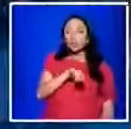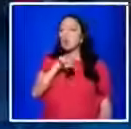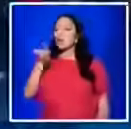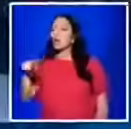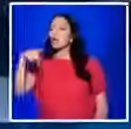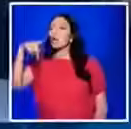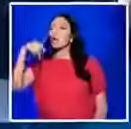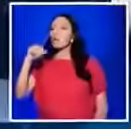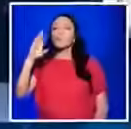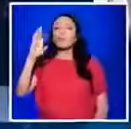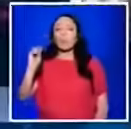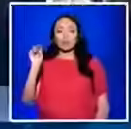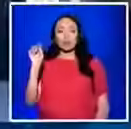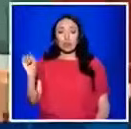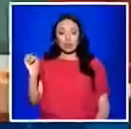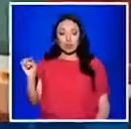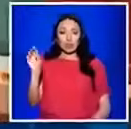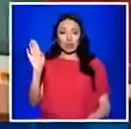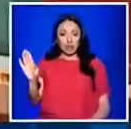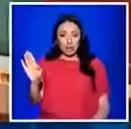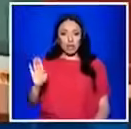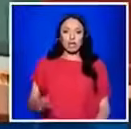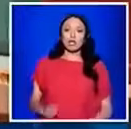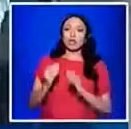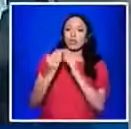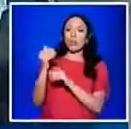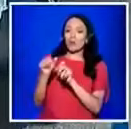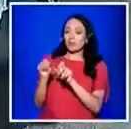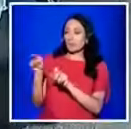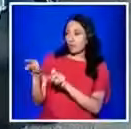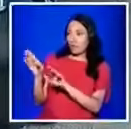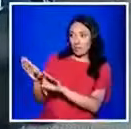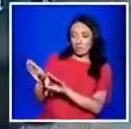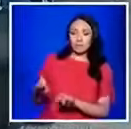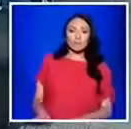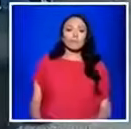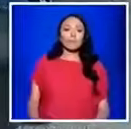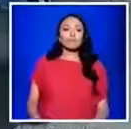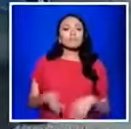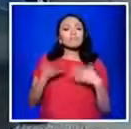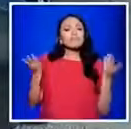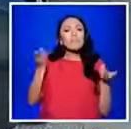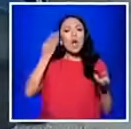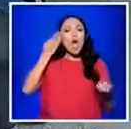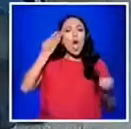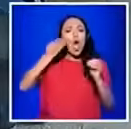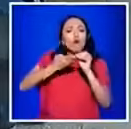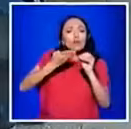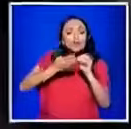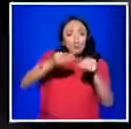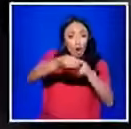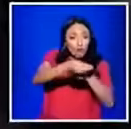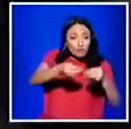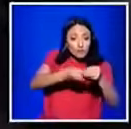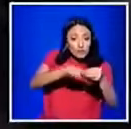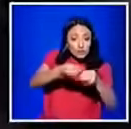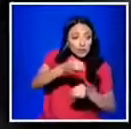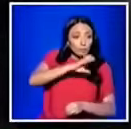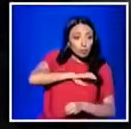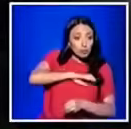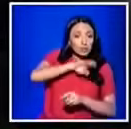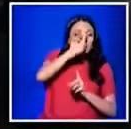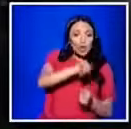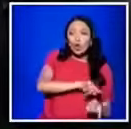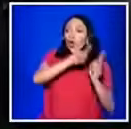la Administración Zonal del Chocó Andino, que es nuestra nueva Administración Zonal. El objetivo de Cerquito es identificar las necesidades de los diversos